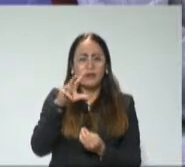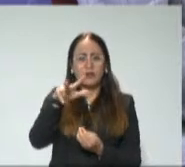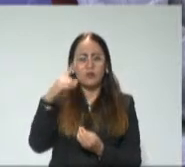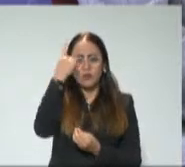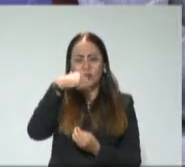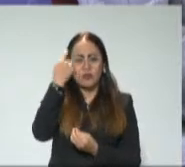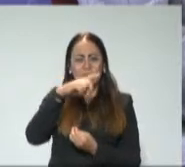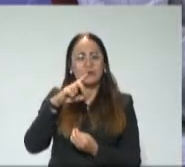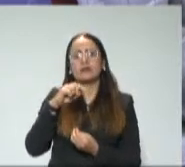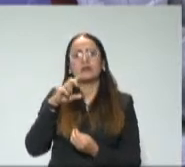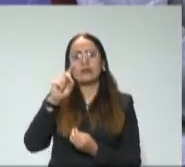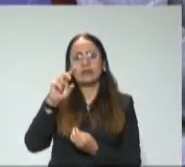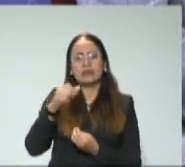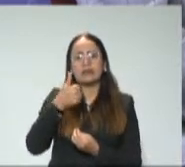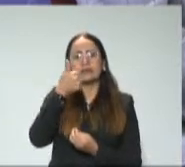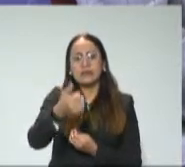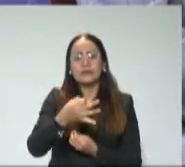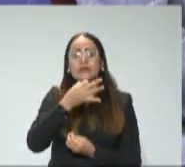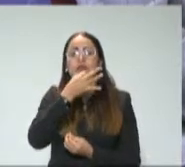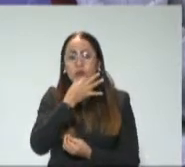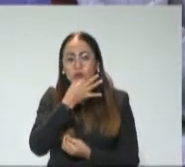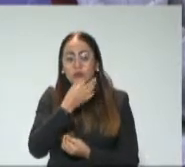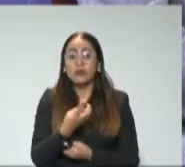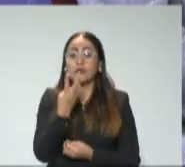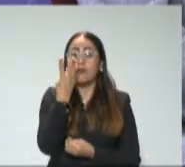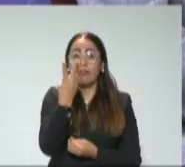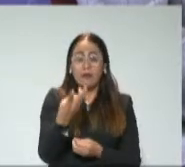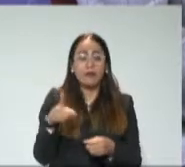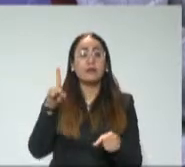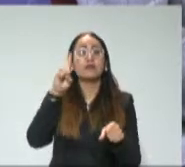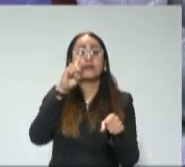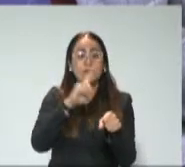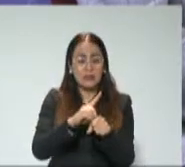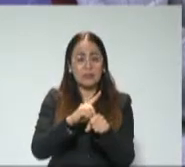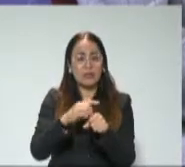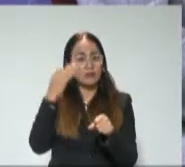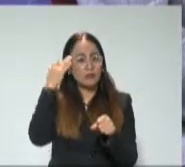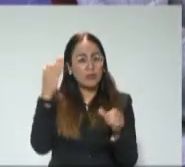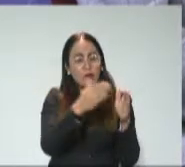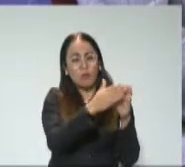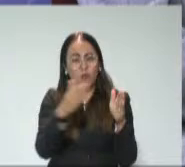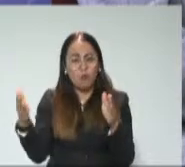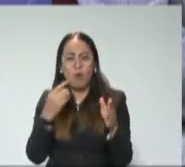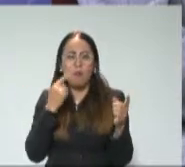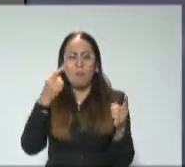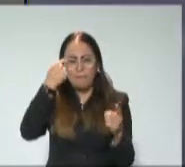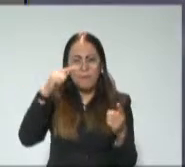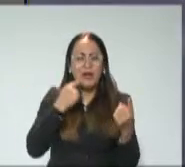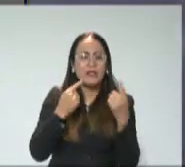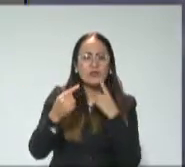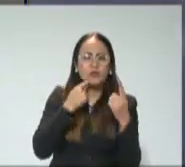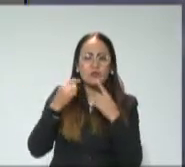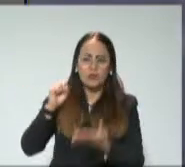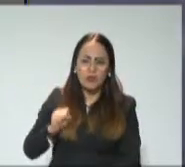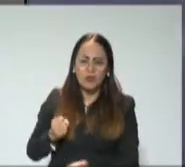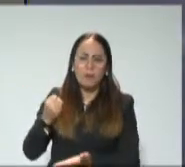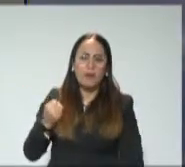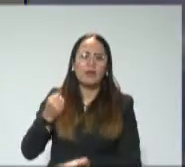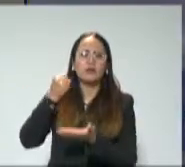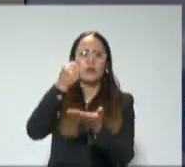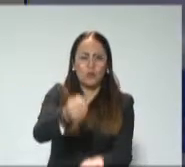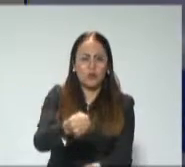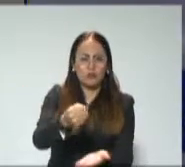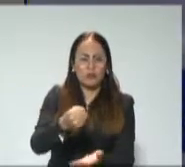16 minutos durante 3 días lapso que duró la discusión del puesto de egresos de la